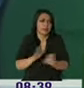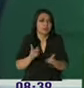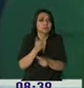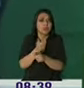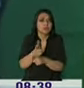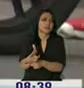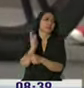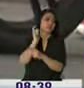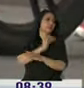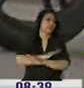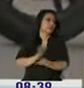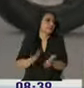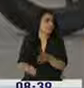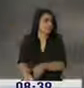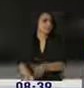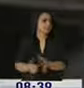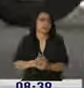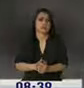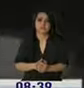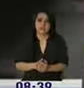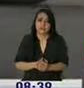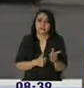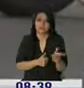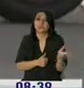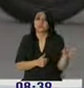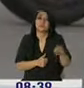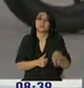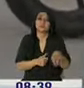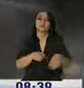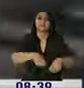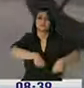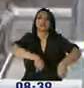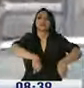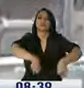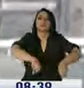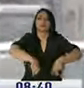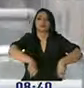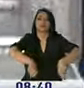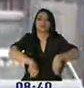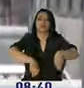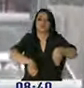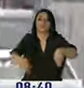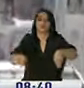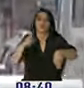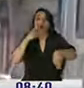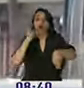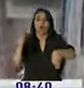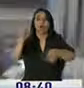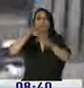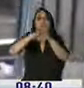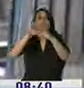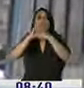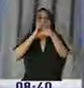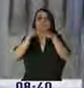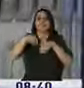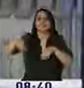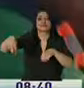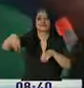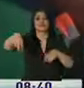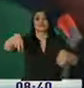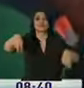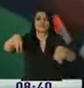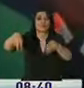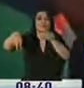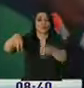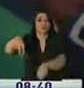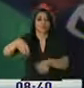mata. Cuentan que los delincuentes iban en una motocicleta y que la víctima acababa de bajarse de un bus.